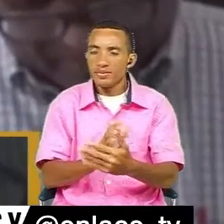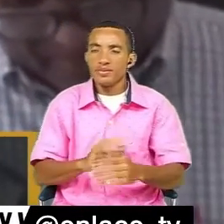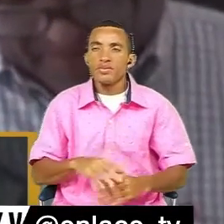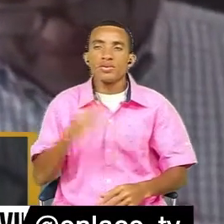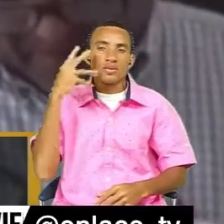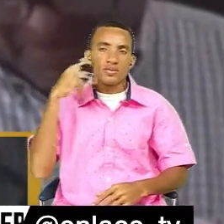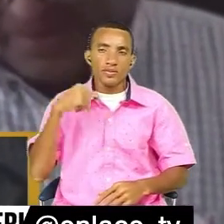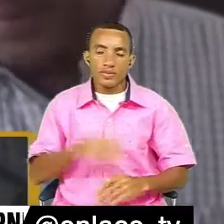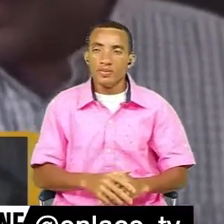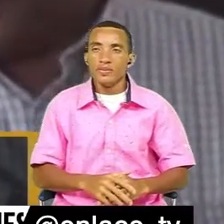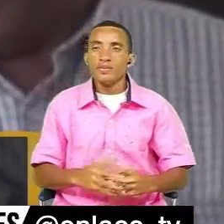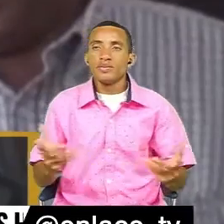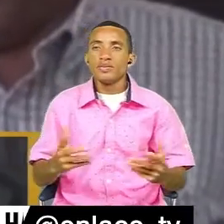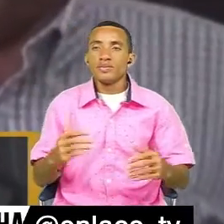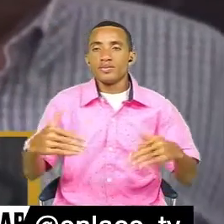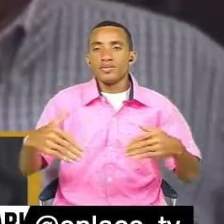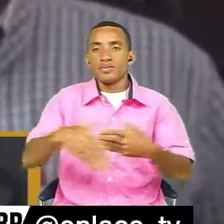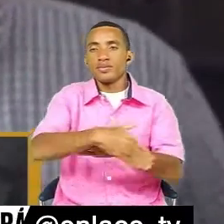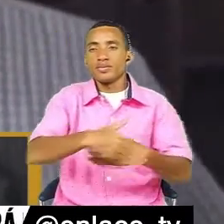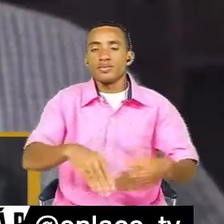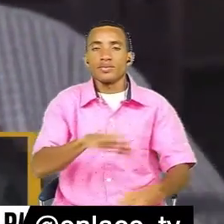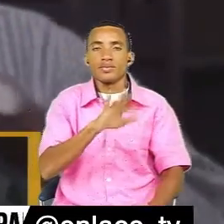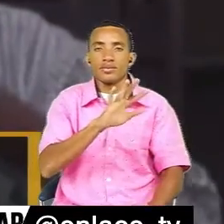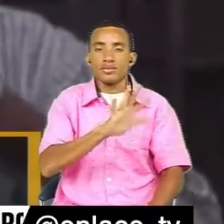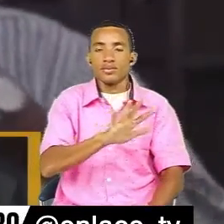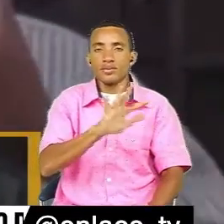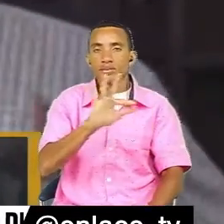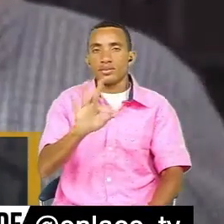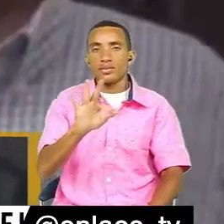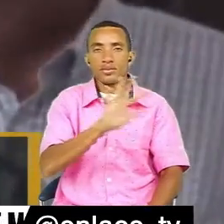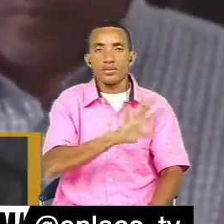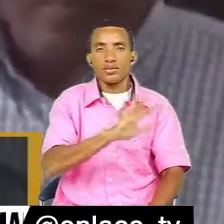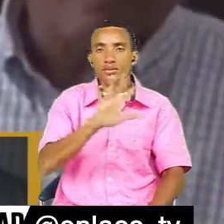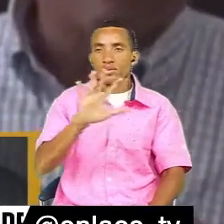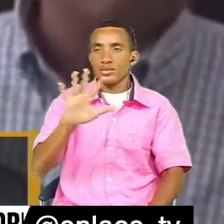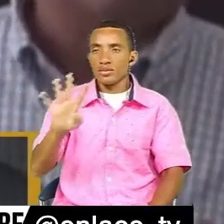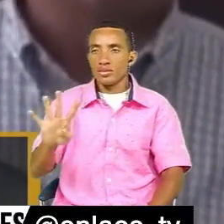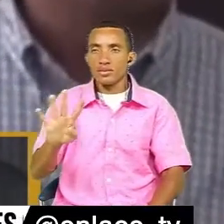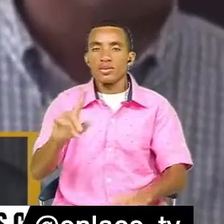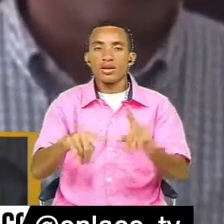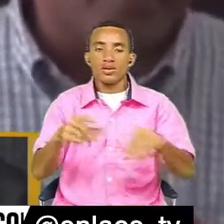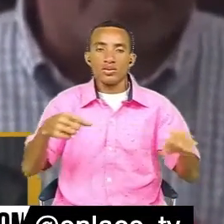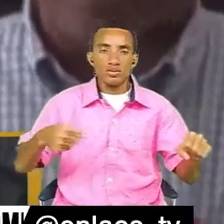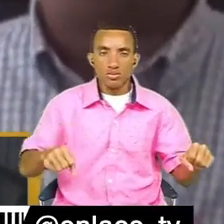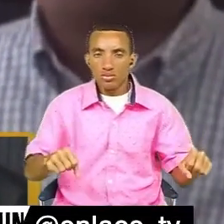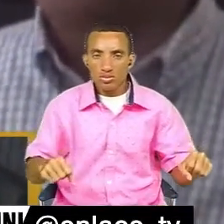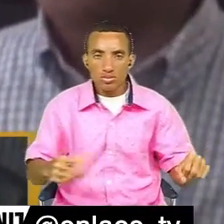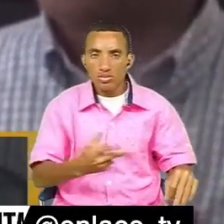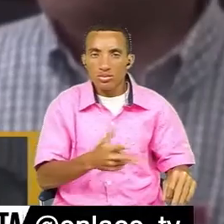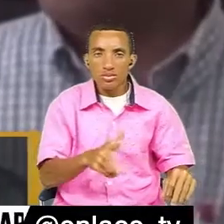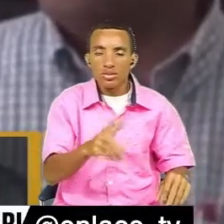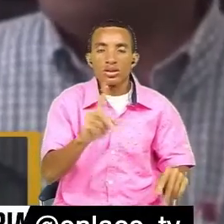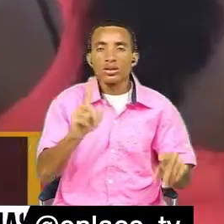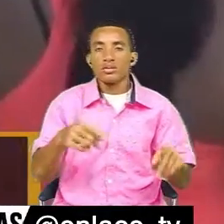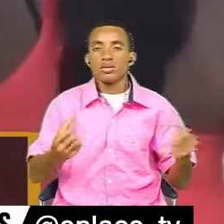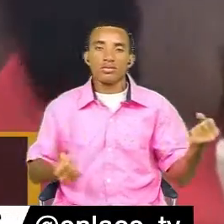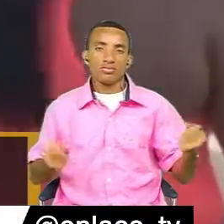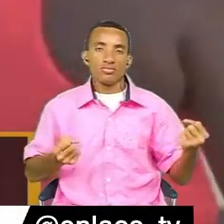en específica calle como es la 53, la 54, por parte de motociclistas y vehículos en